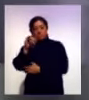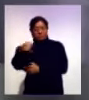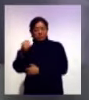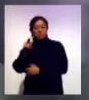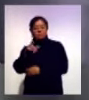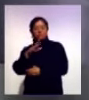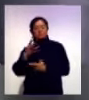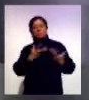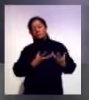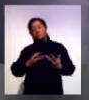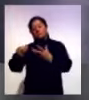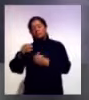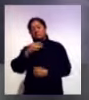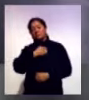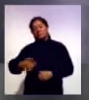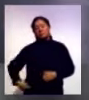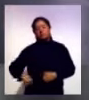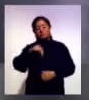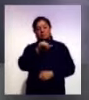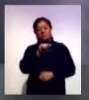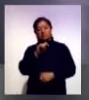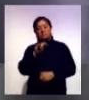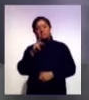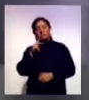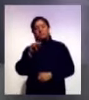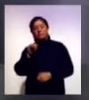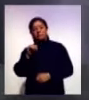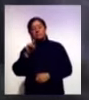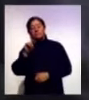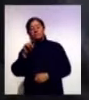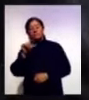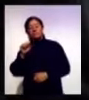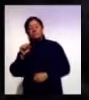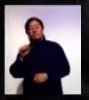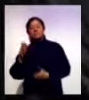llevó al municipio de Nativitas la caravana transversal de servicios.